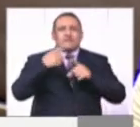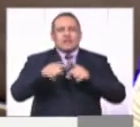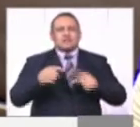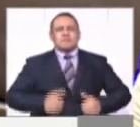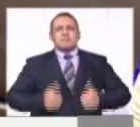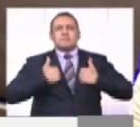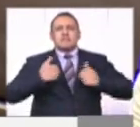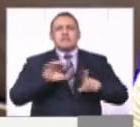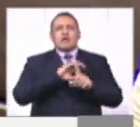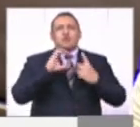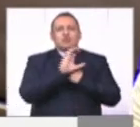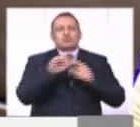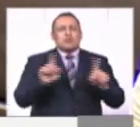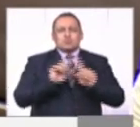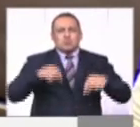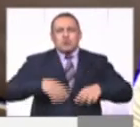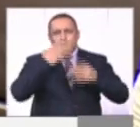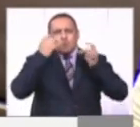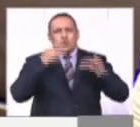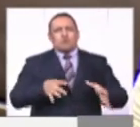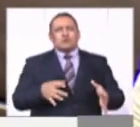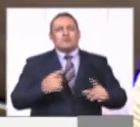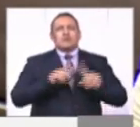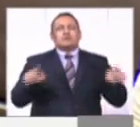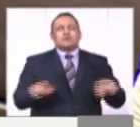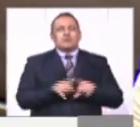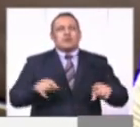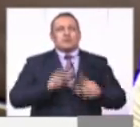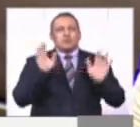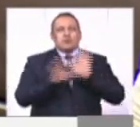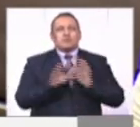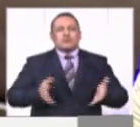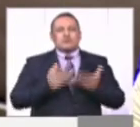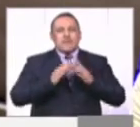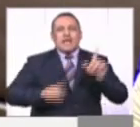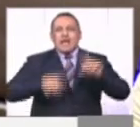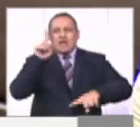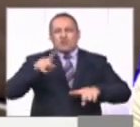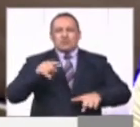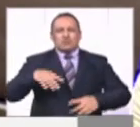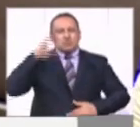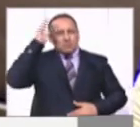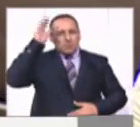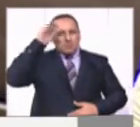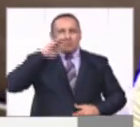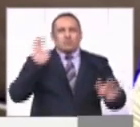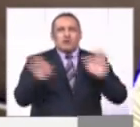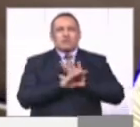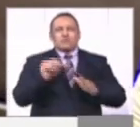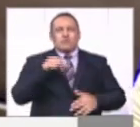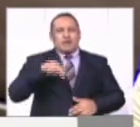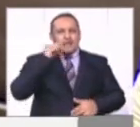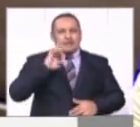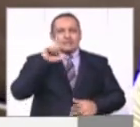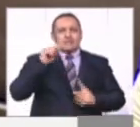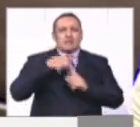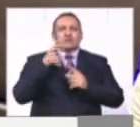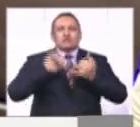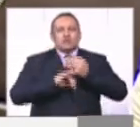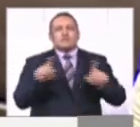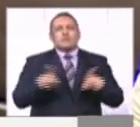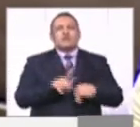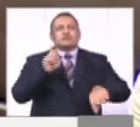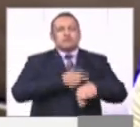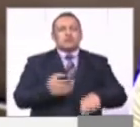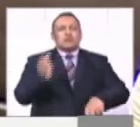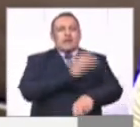sociales Aquí no hay racismo el racismo genera aquellos mediocres como Aníbal Torres y como en su momento